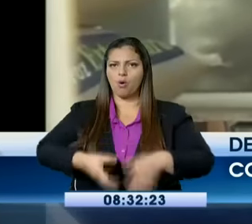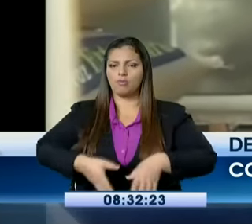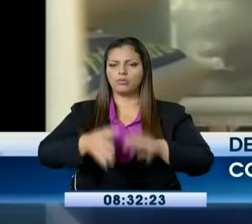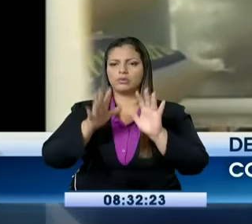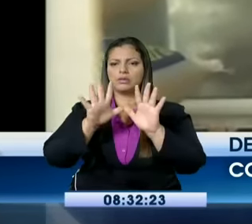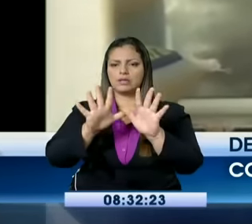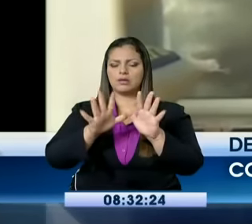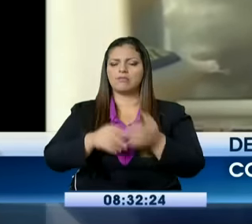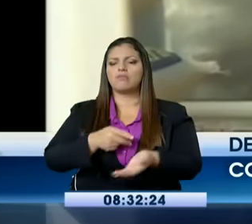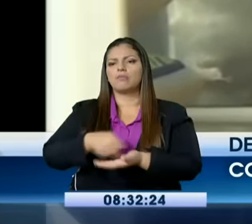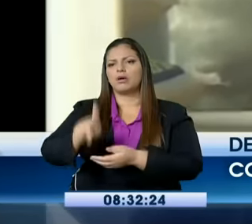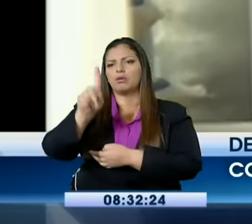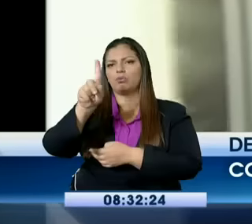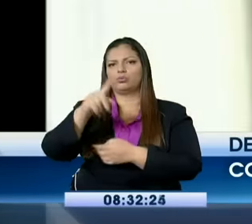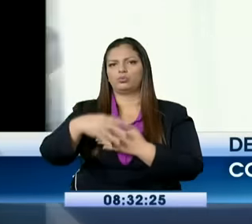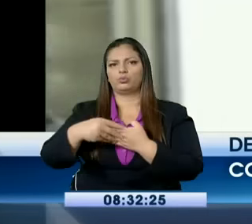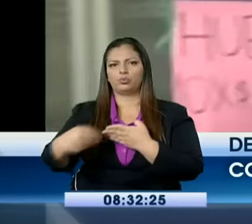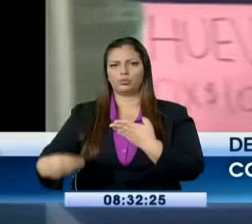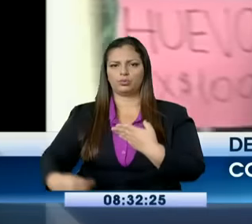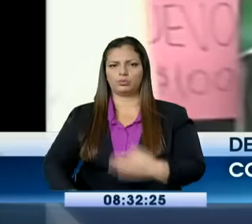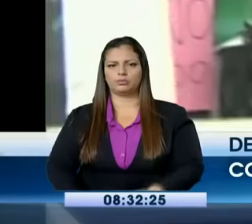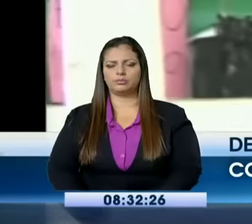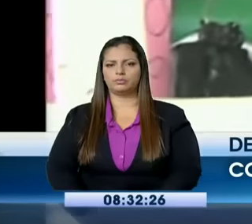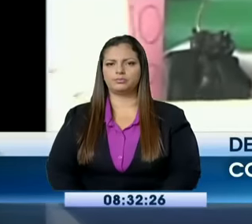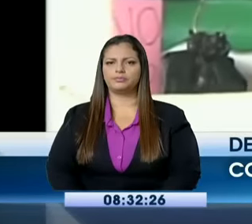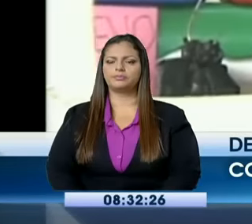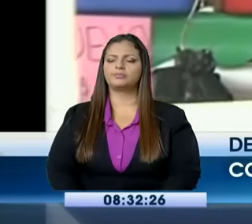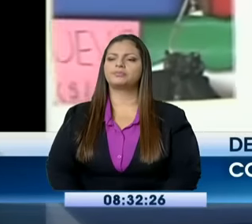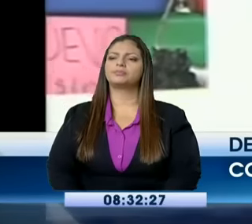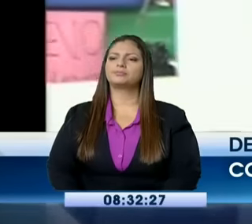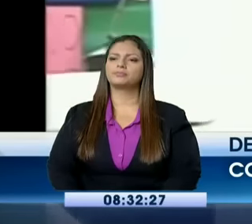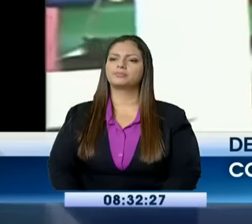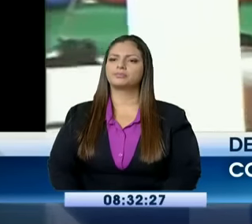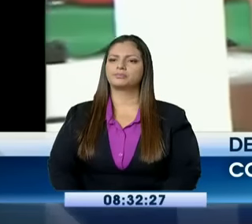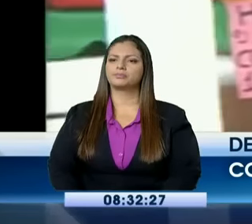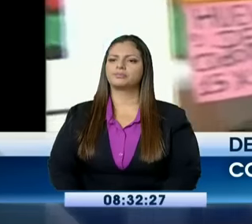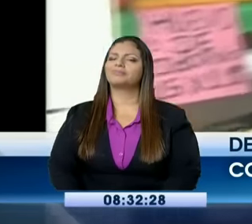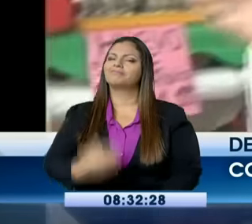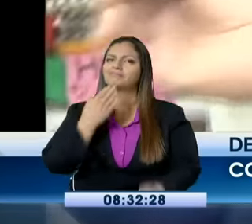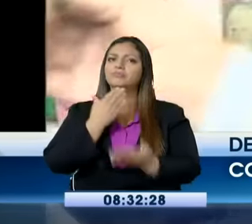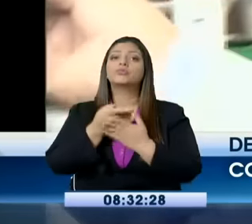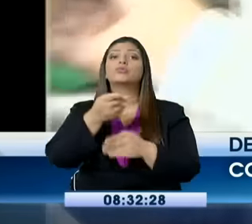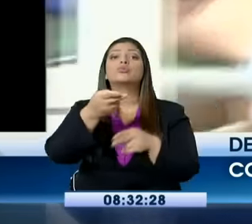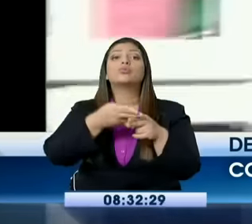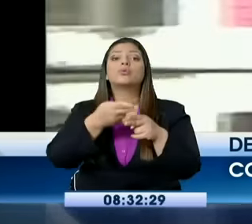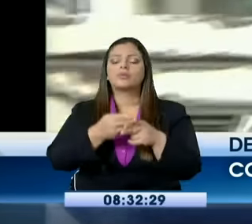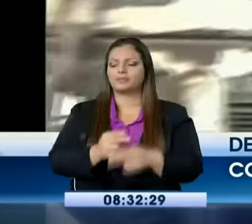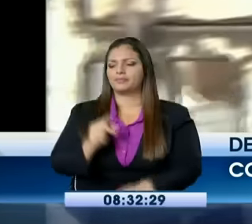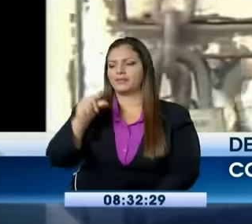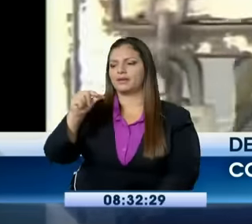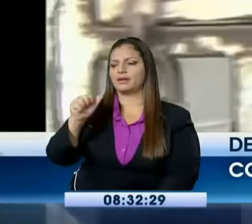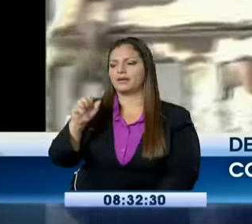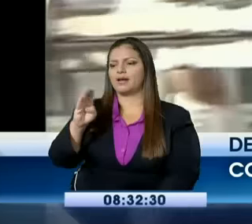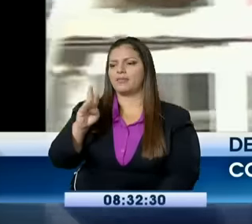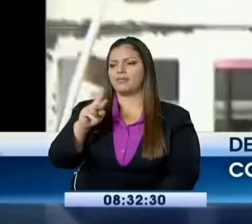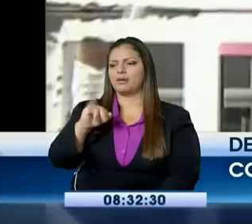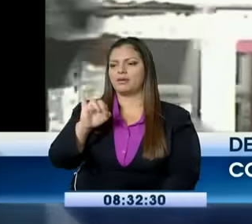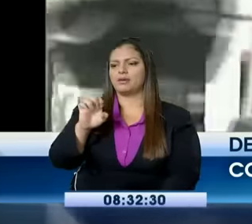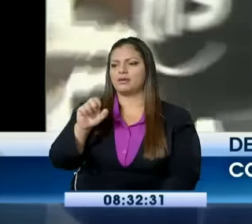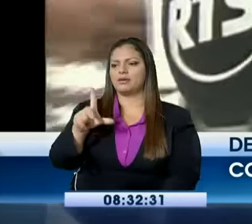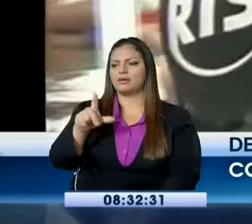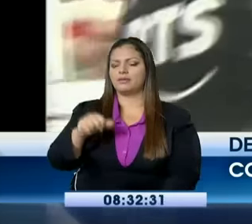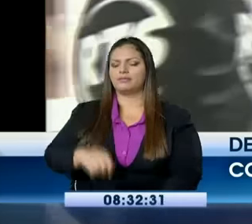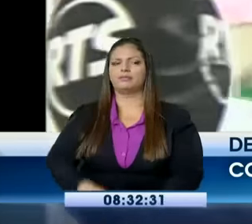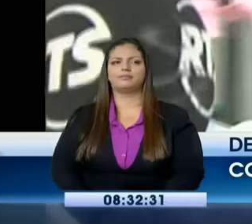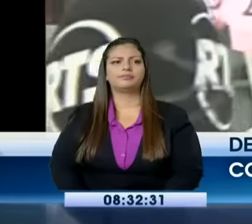por $1. Sí. Muchísimas gracias. ¿Cuál es su nombre? Gabriel Naula. Lo que nos está contando en este momento, ¿cómo está, caballero? Buenos